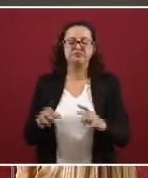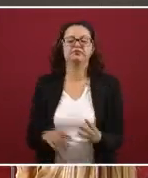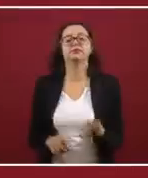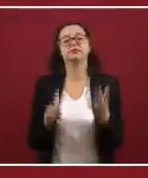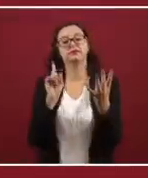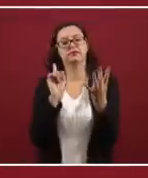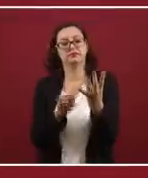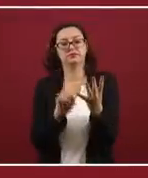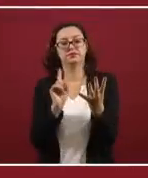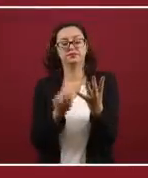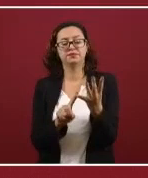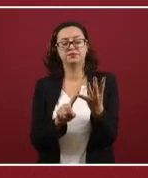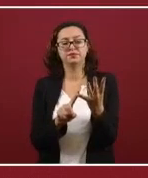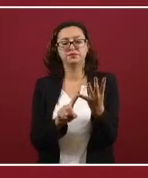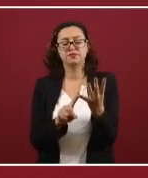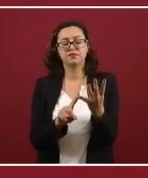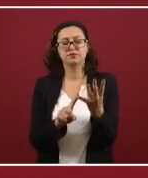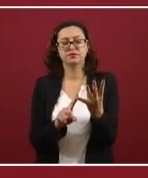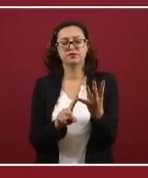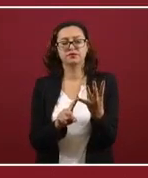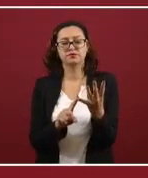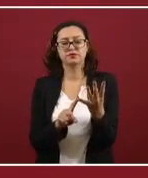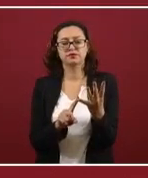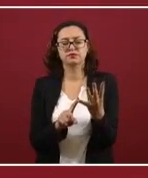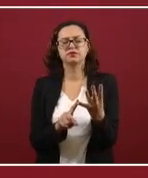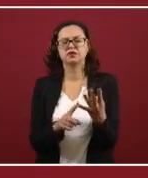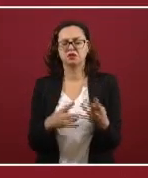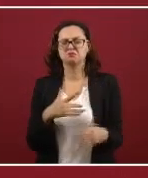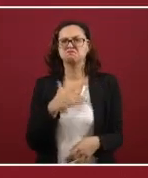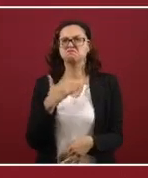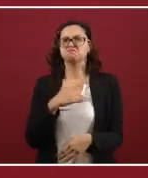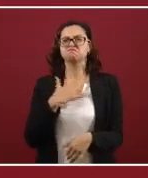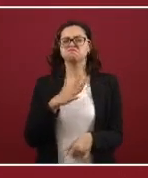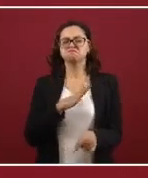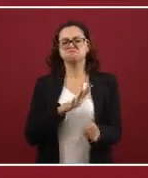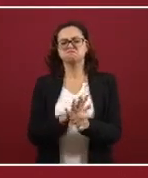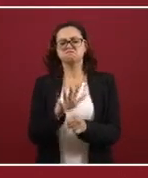considero que basta con 6 años